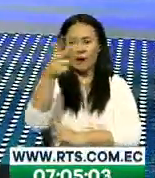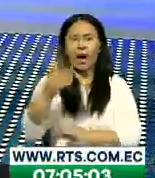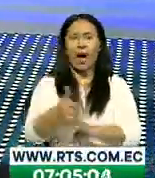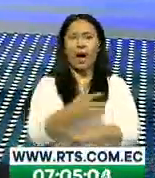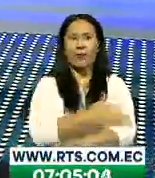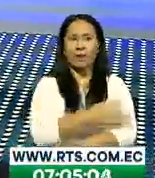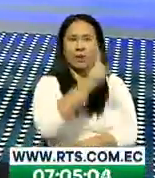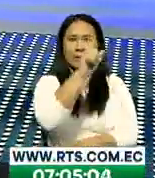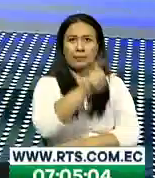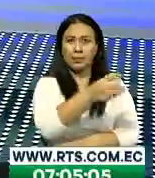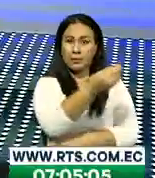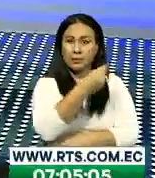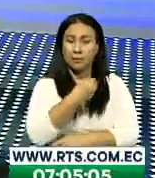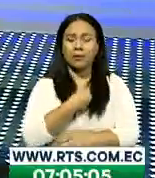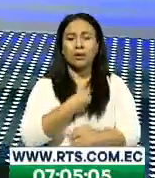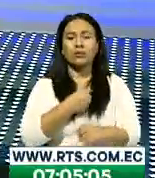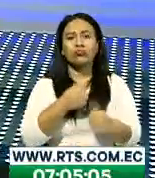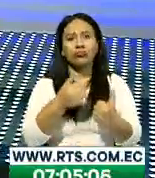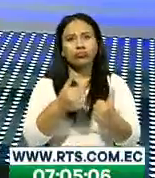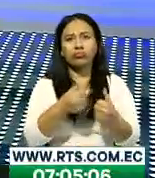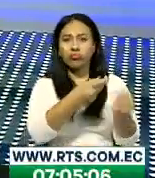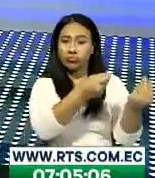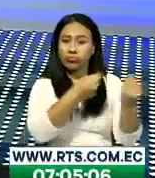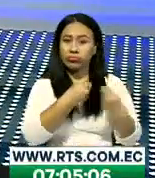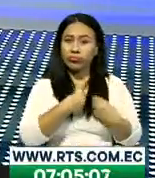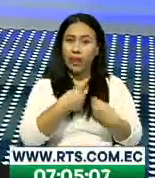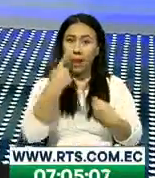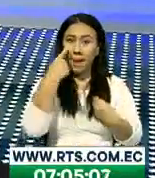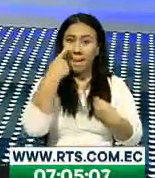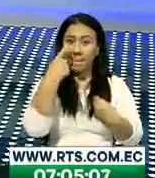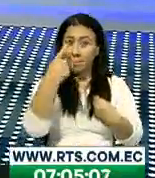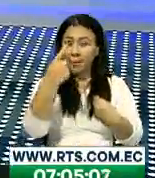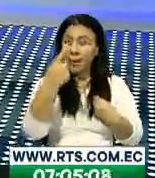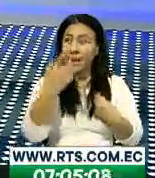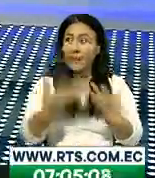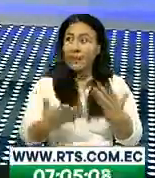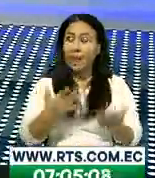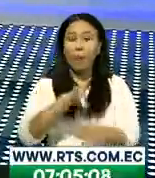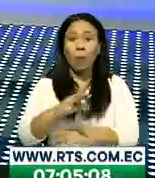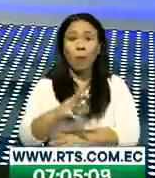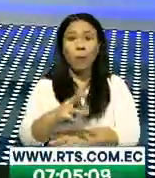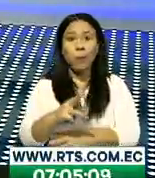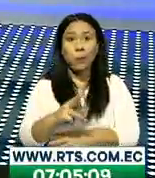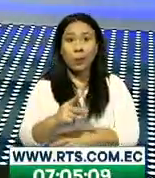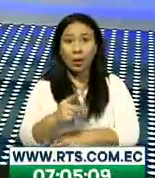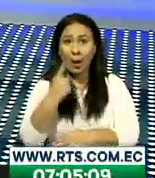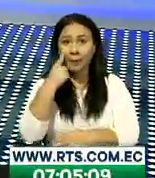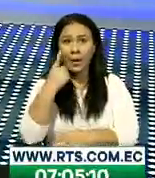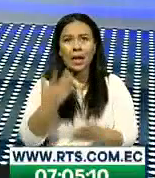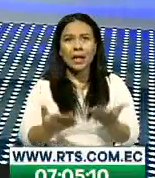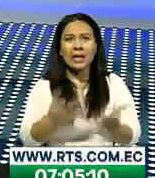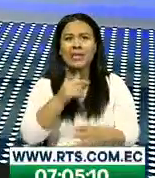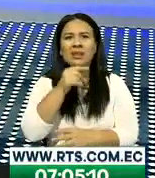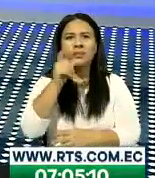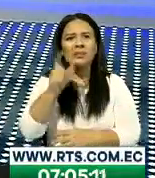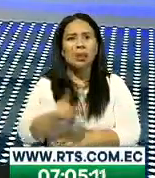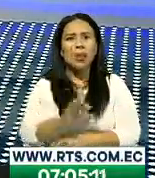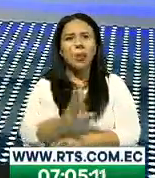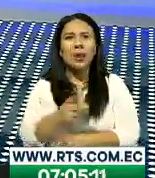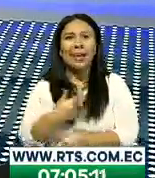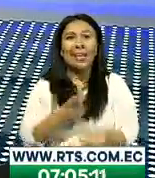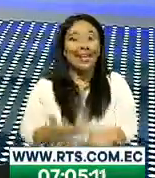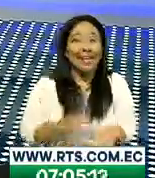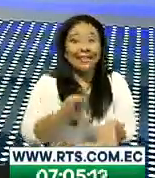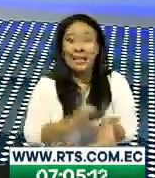por un televidente que tuvo la gentileza de compartirnos lo que pudo haber sido un robo. Obviamente, intento de robo en pleno